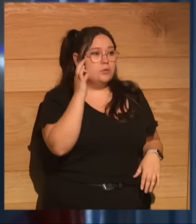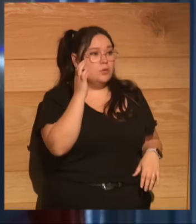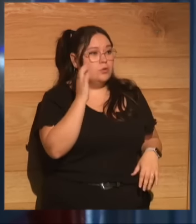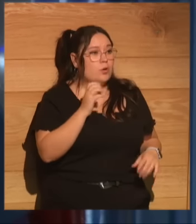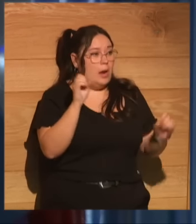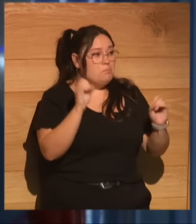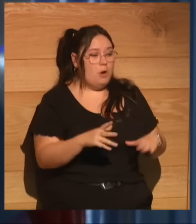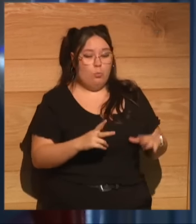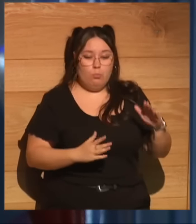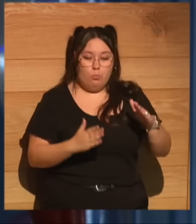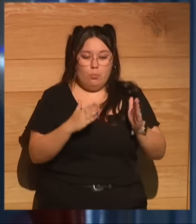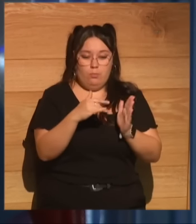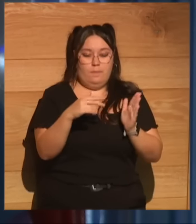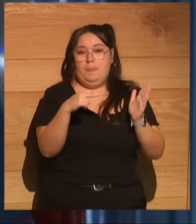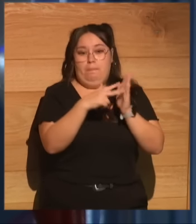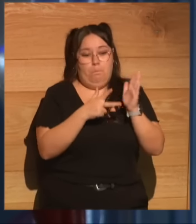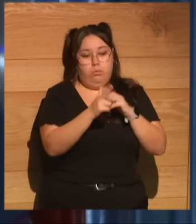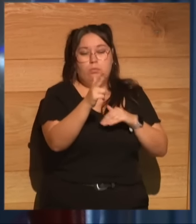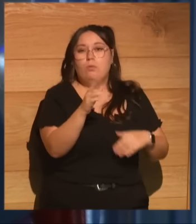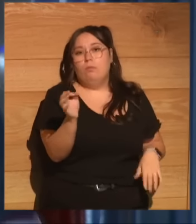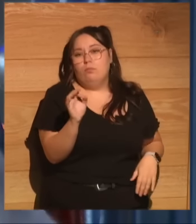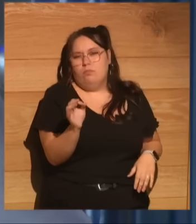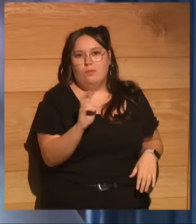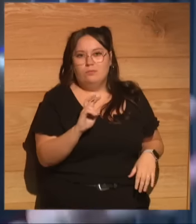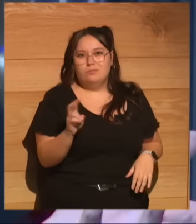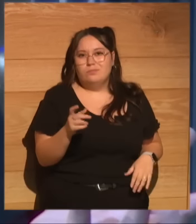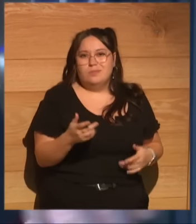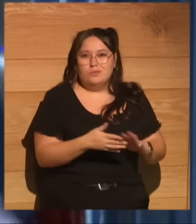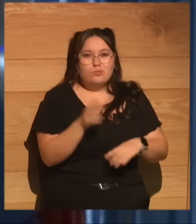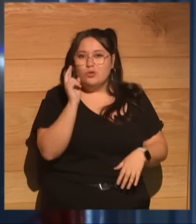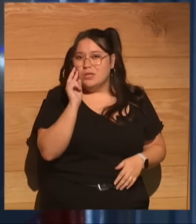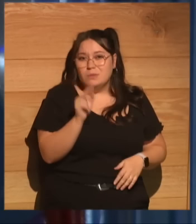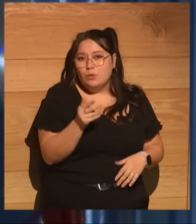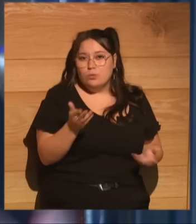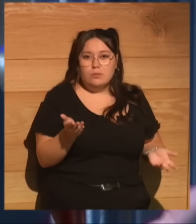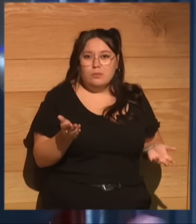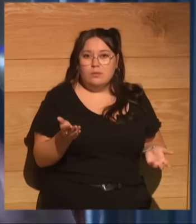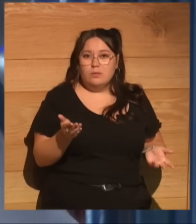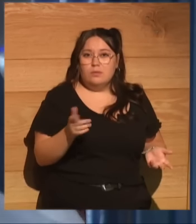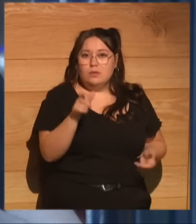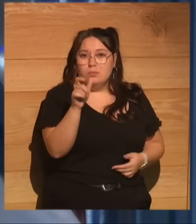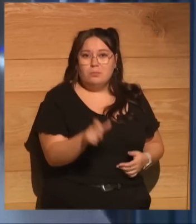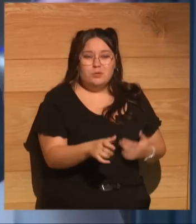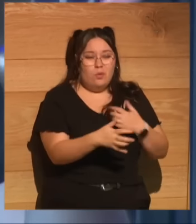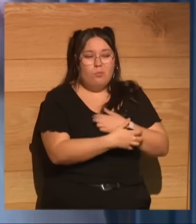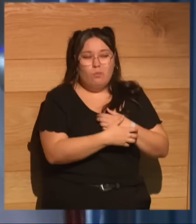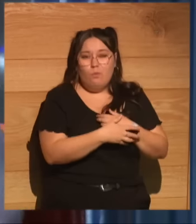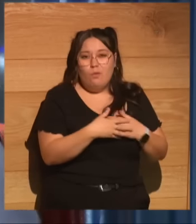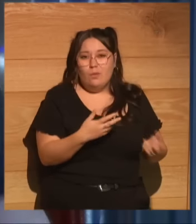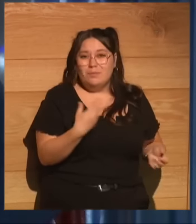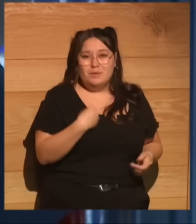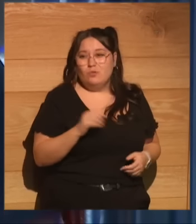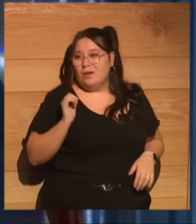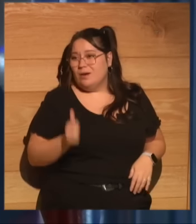por la mitad, o al tío se le han comido las pirañas, lo estás viendo ahí, y estás viendo que es un pobre hombre como todos los demás, como el